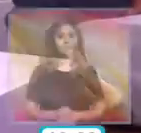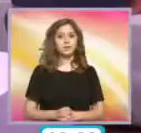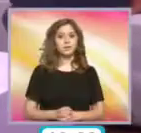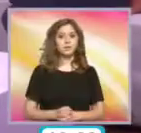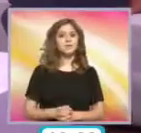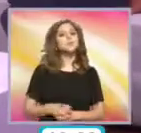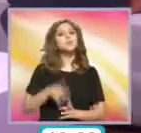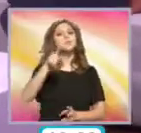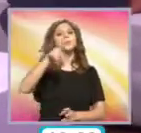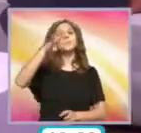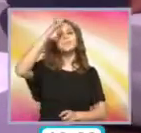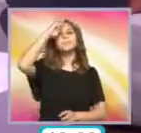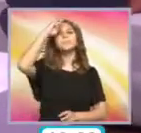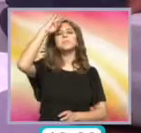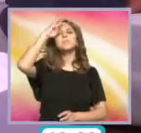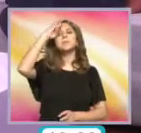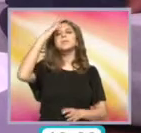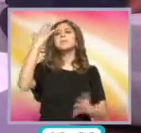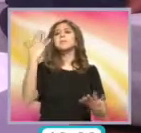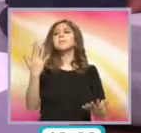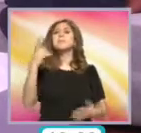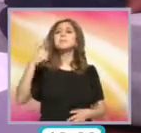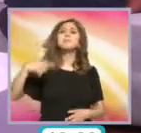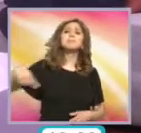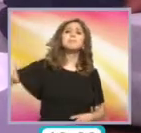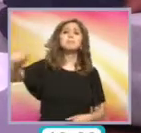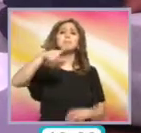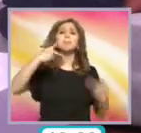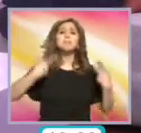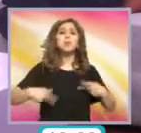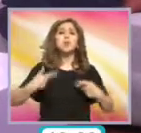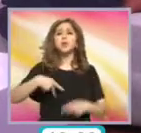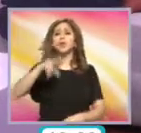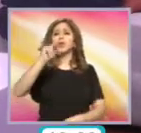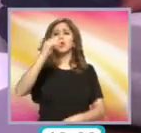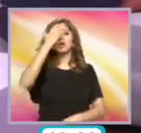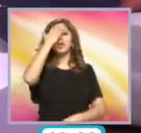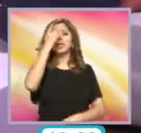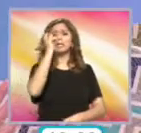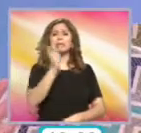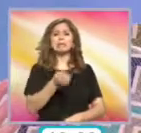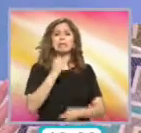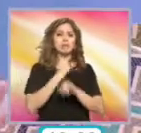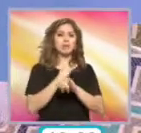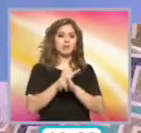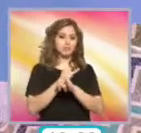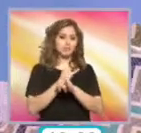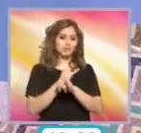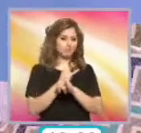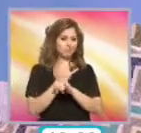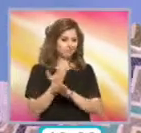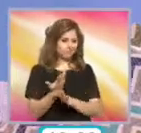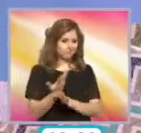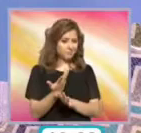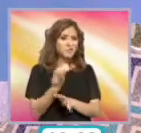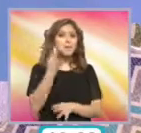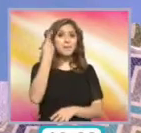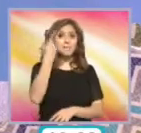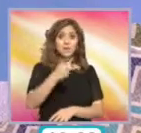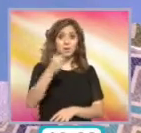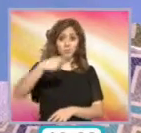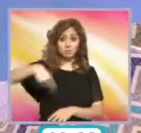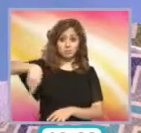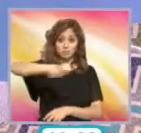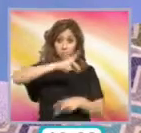parecería increíble pensar que que alguien desconozca el Internet. Sí. Pero puede que no sepamos del todo